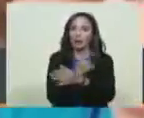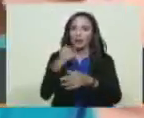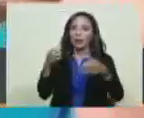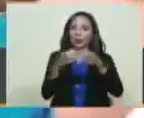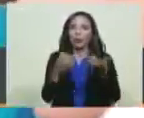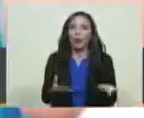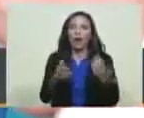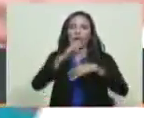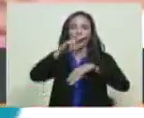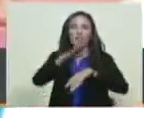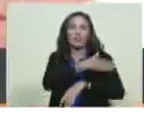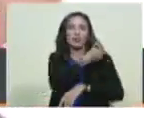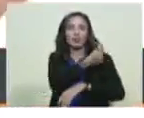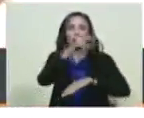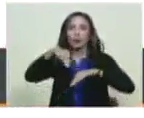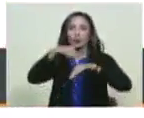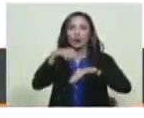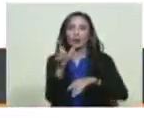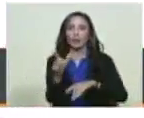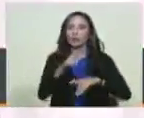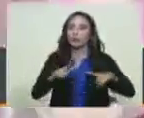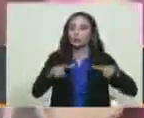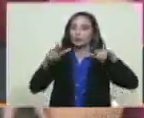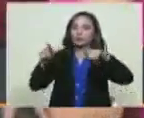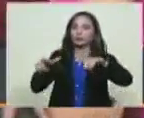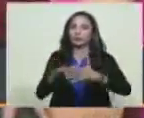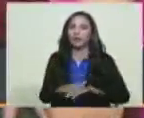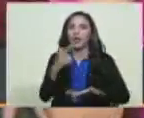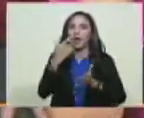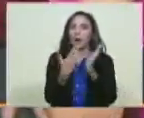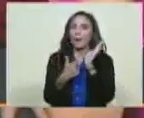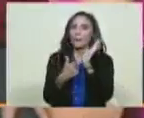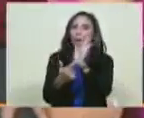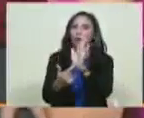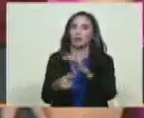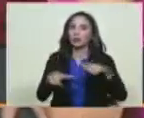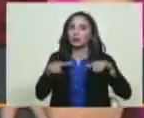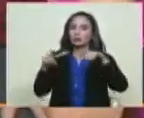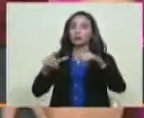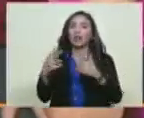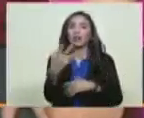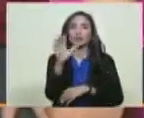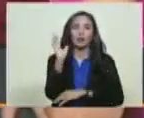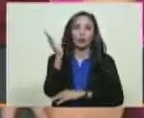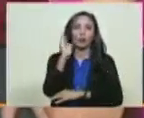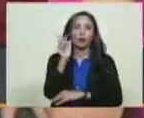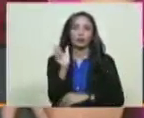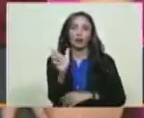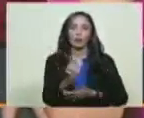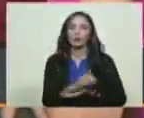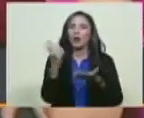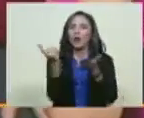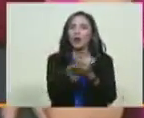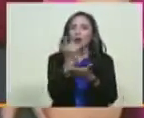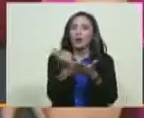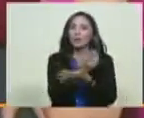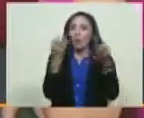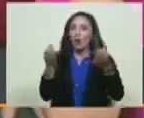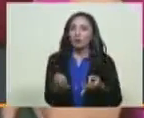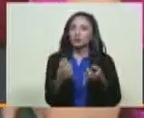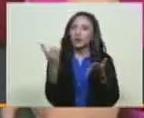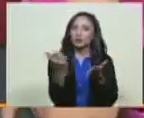nacional queremos hacerle entrega y bautizar aquí delante nuestro tercer congreso de un libro que recoge